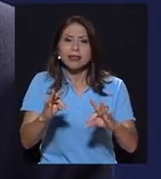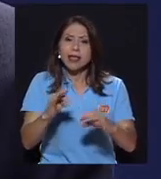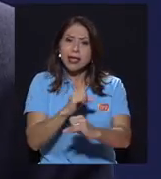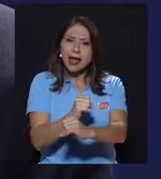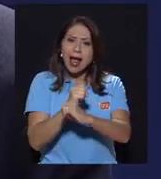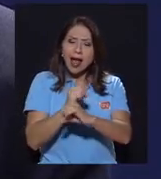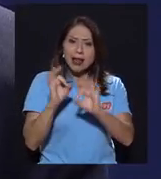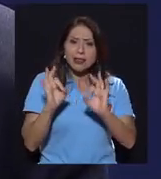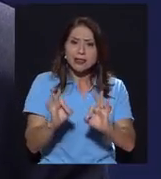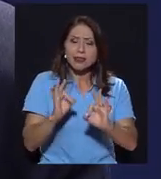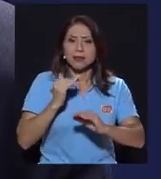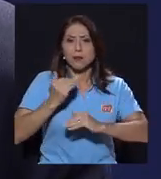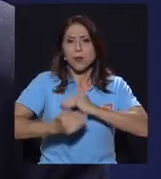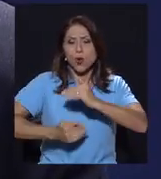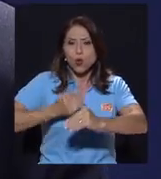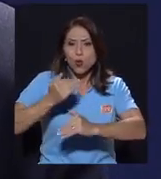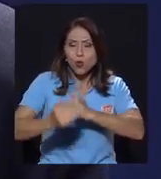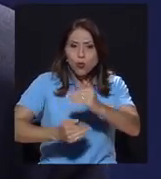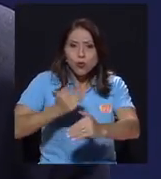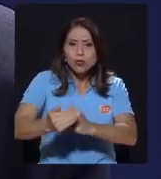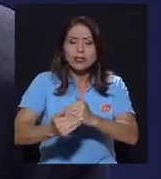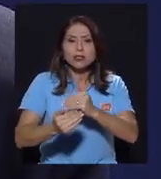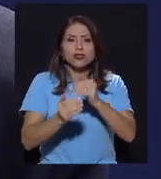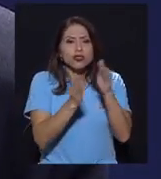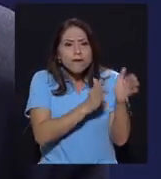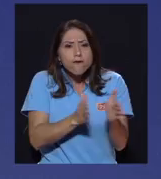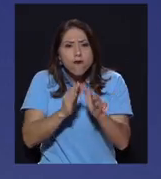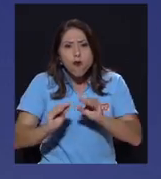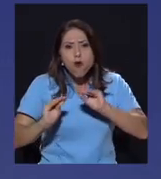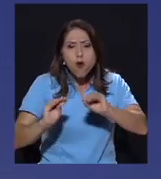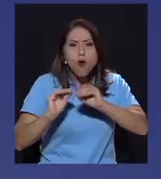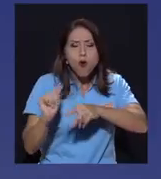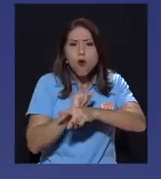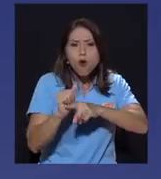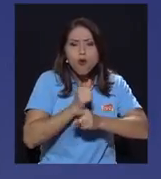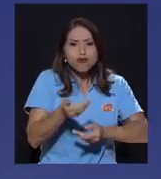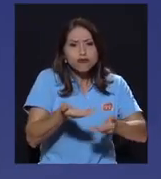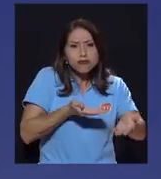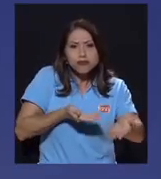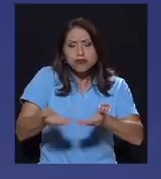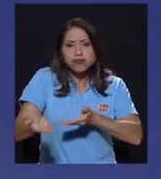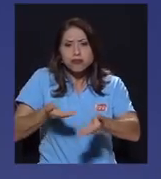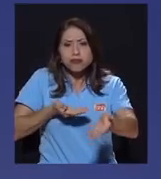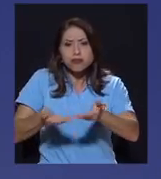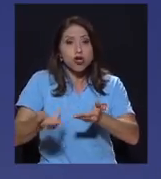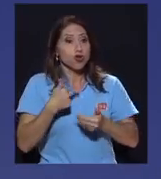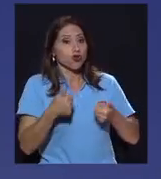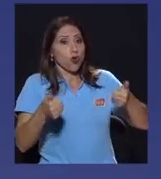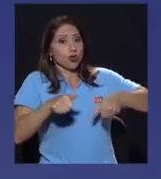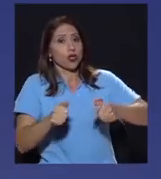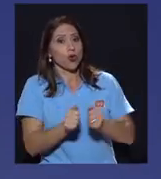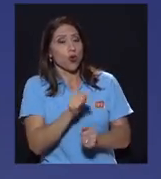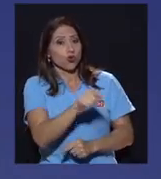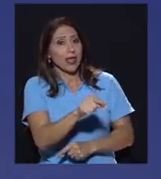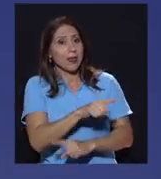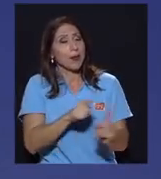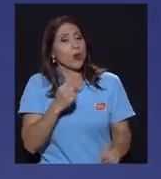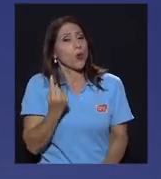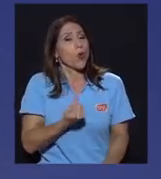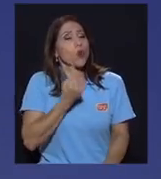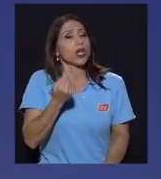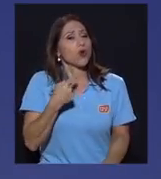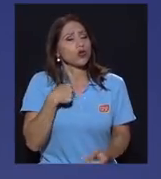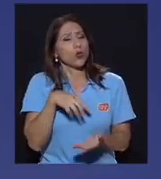procesos de formación de intercambio yo coincido con usted pero solamente lo único que cuestiono y lo veo como una